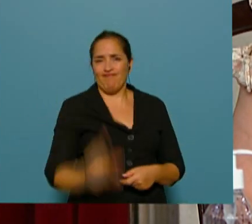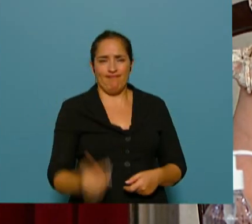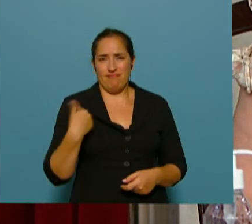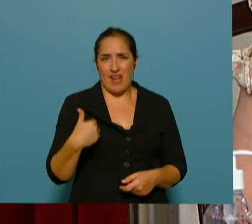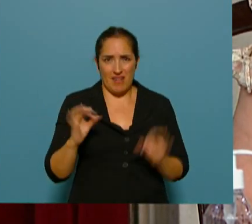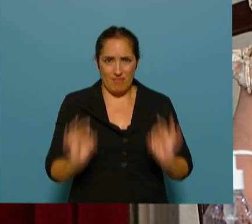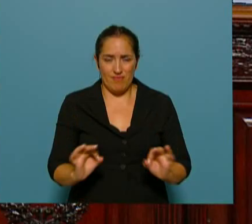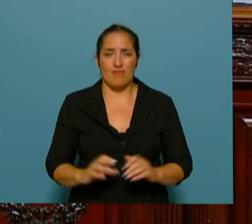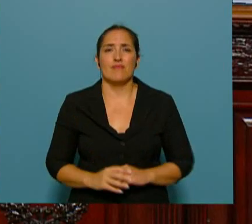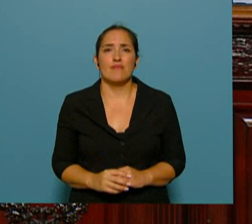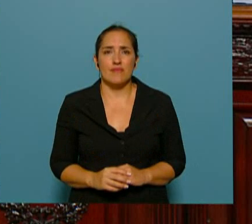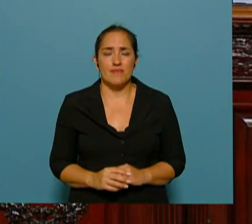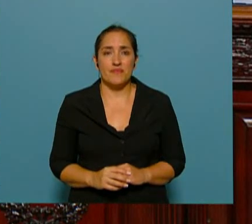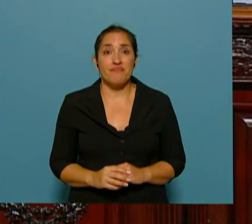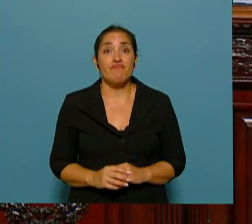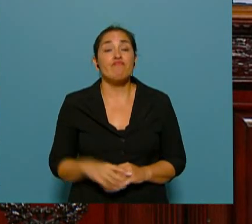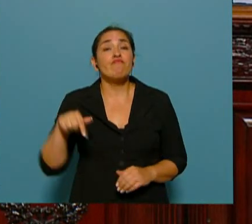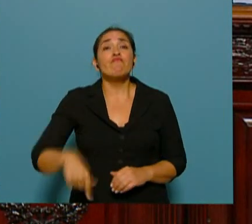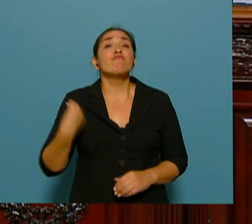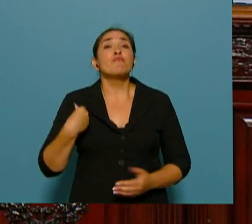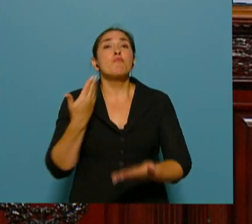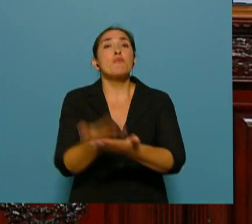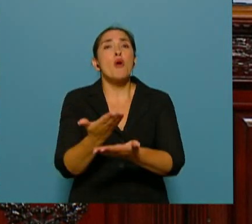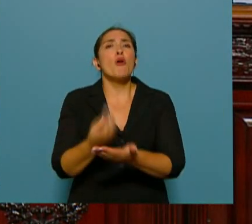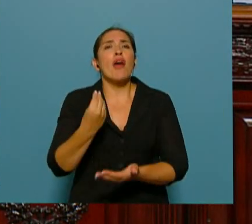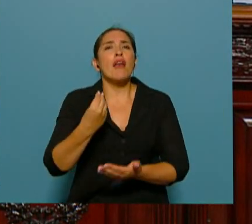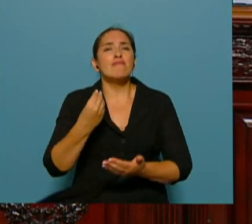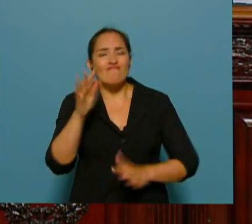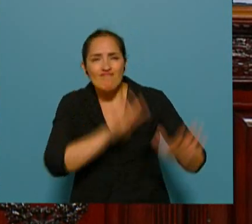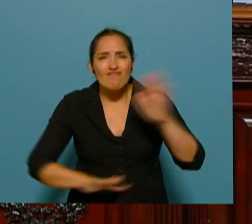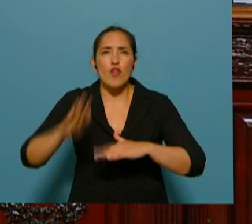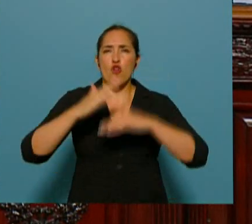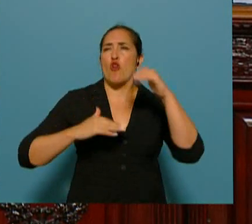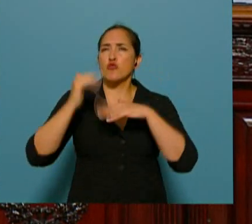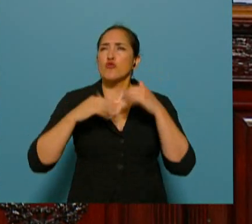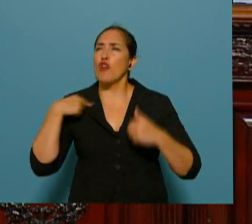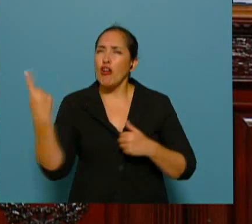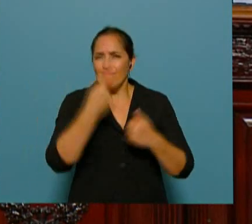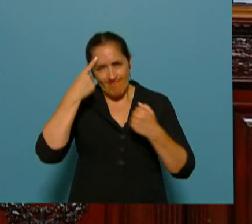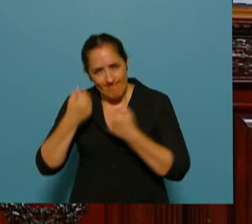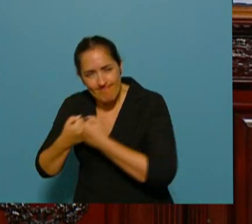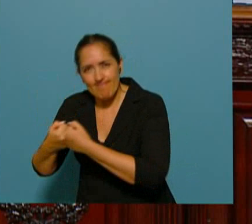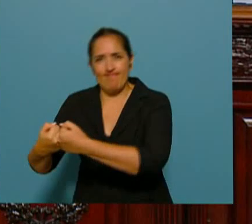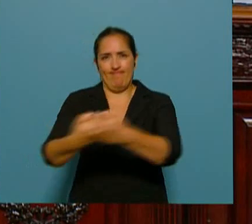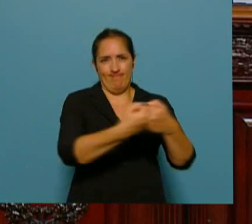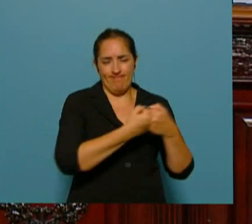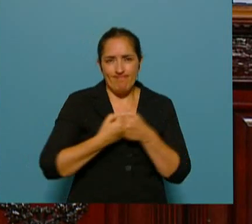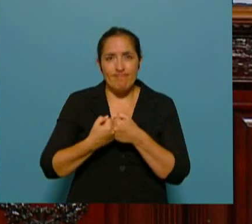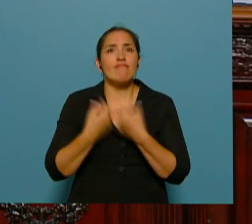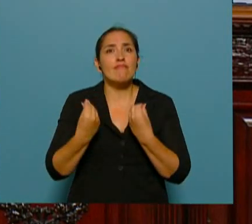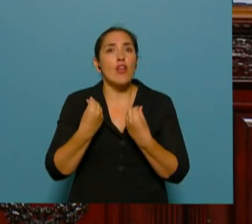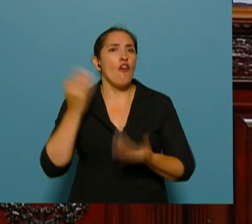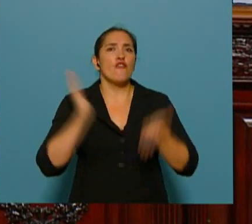nacional. Vengo a proponerles construir un gran consenso en la sociedad argentina contra